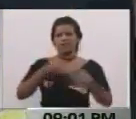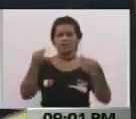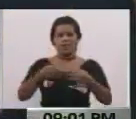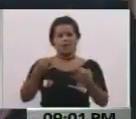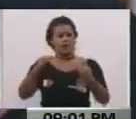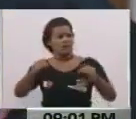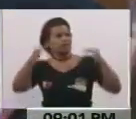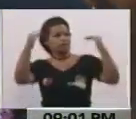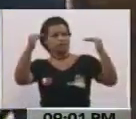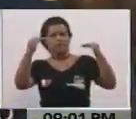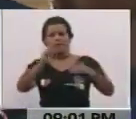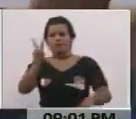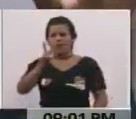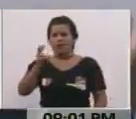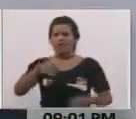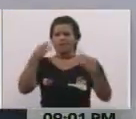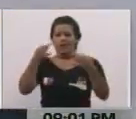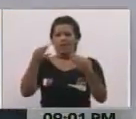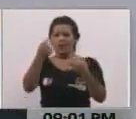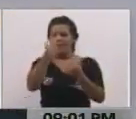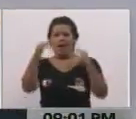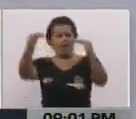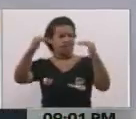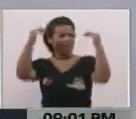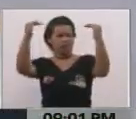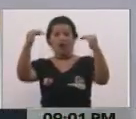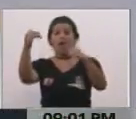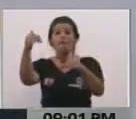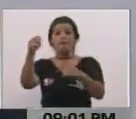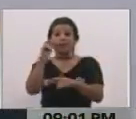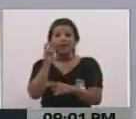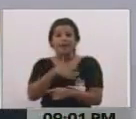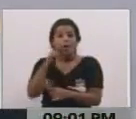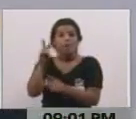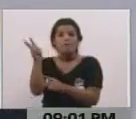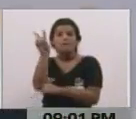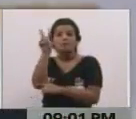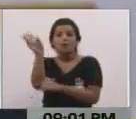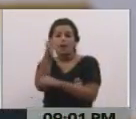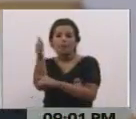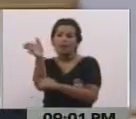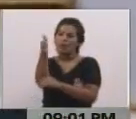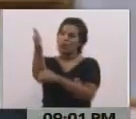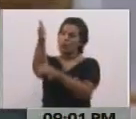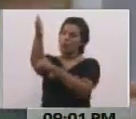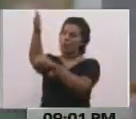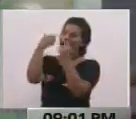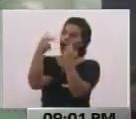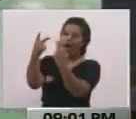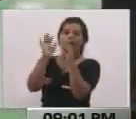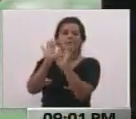alto, que esté arriba, pues arriba, la bandera de Venezuela siempre tiene que estar en lo más alto.